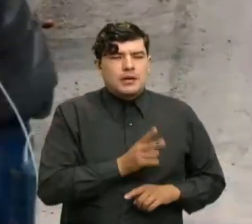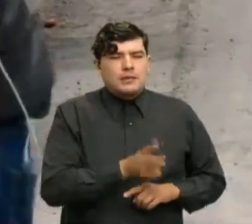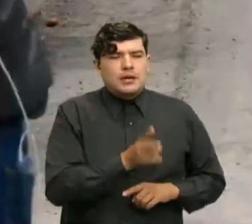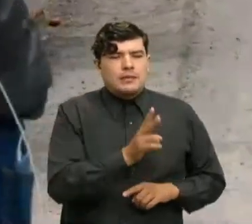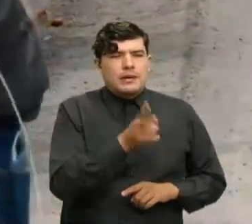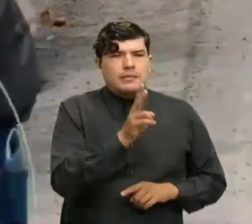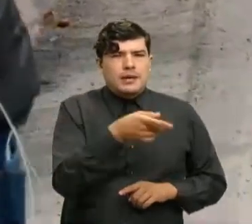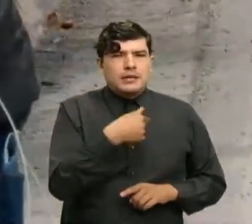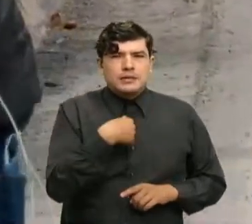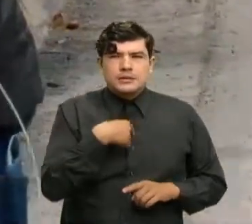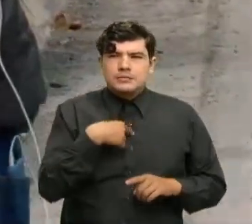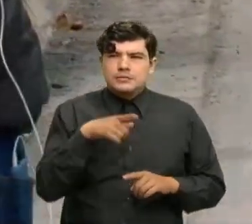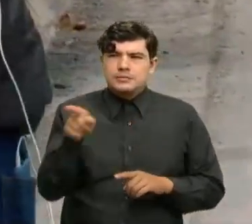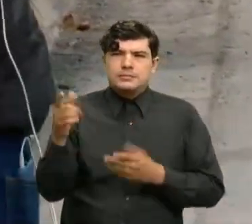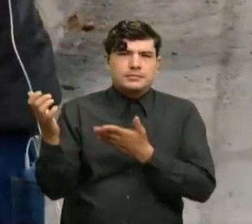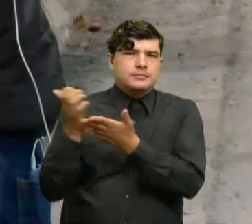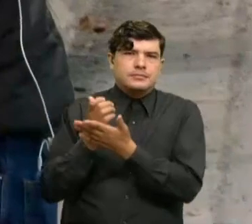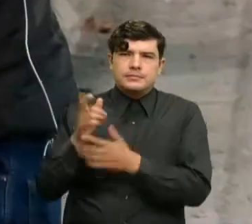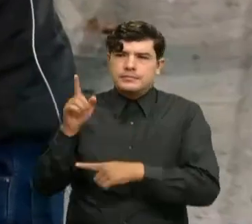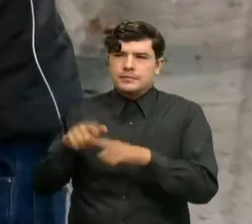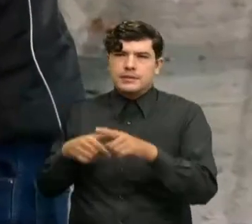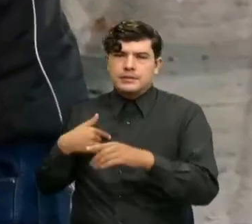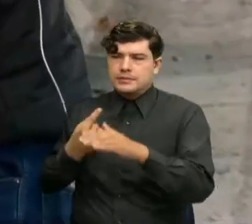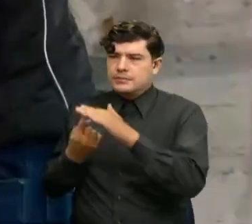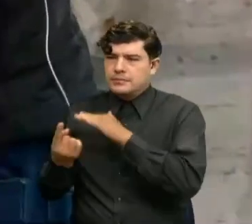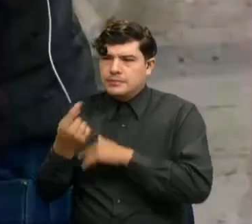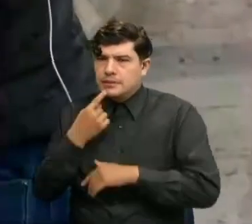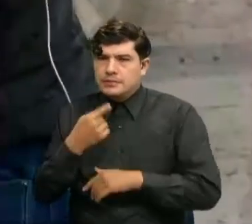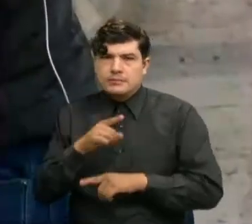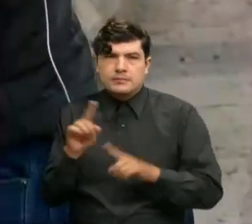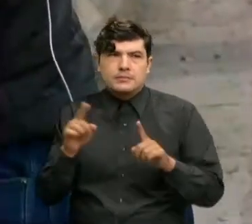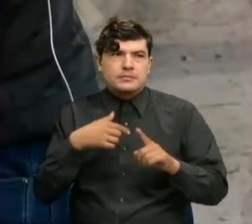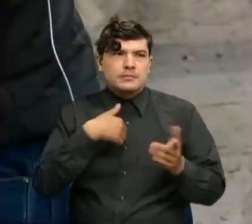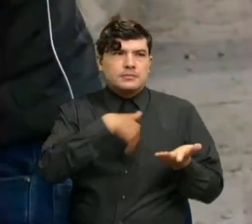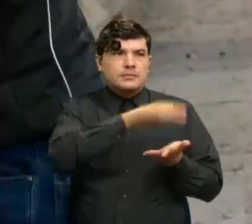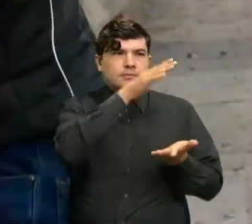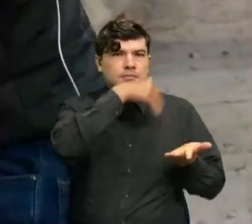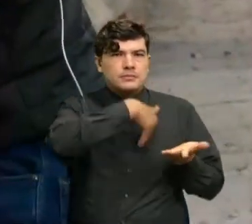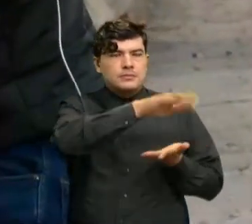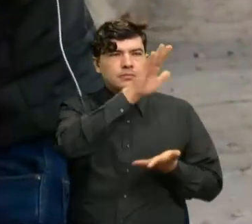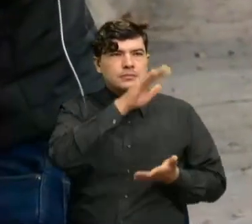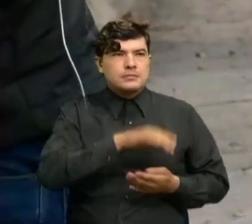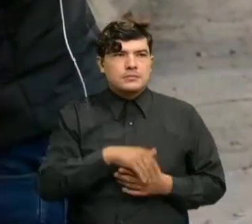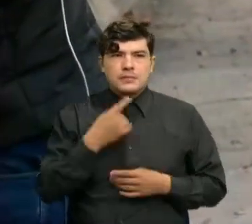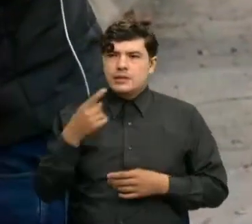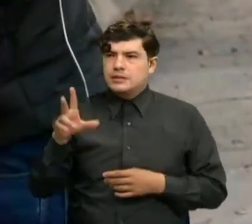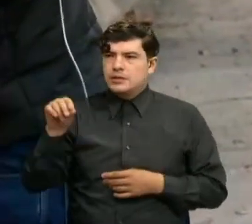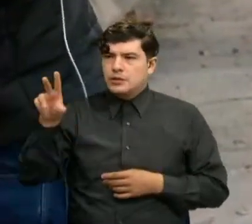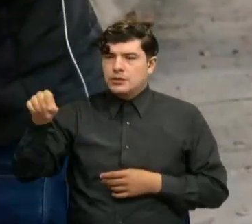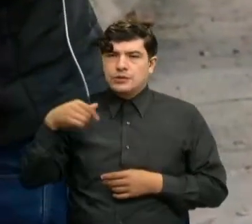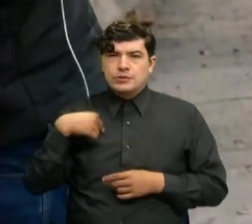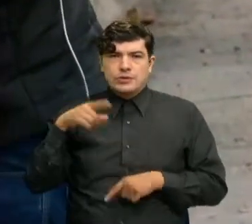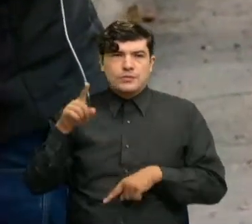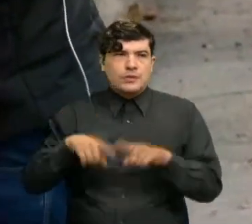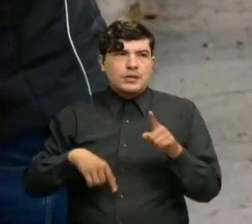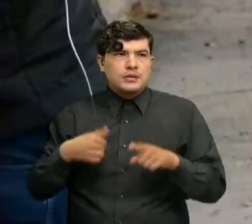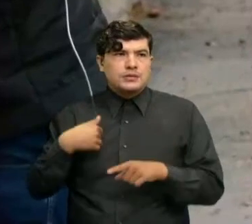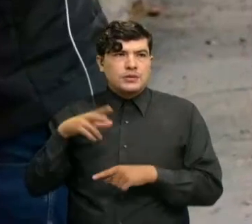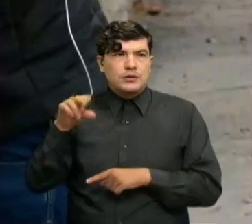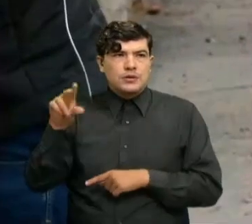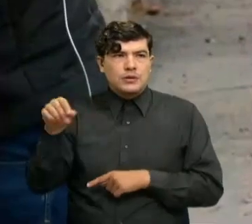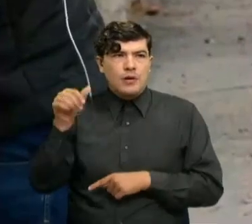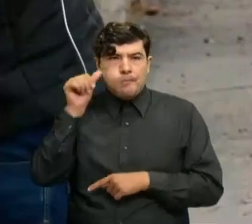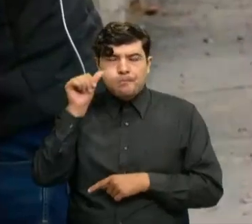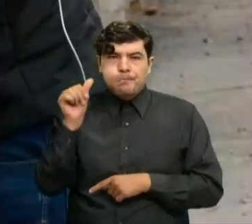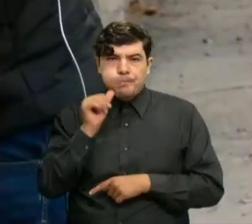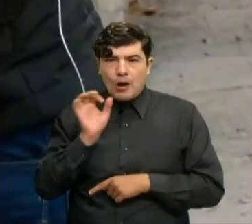allá? ¿Qué dice? Dijo que iba a pasar, dijo que no, que echara para atrás, Dijo que no, que yo no estuviera embarazada, sí puede